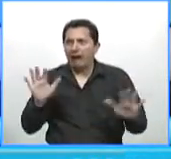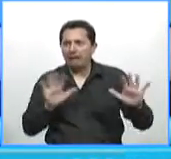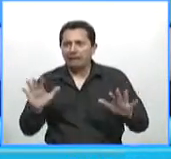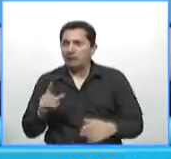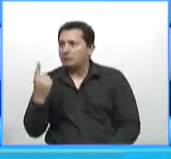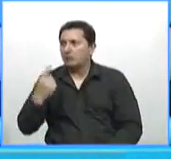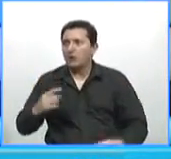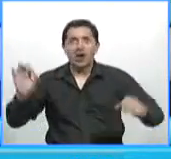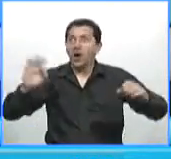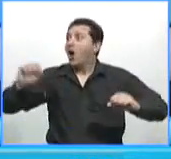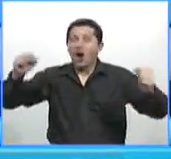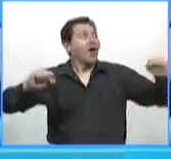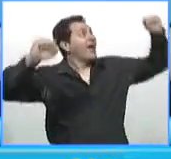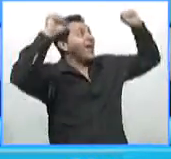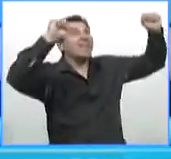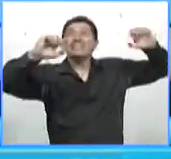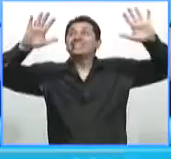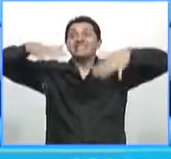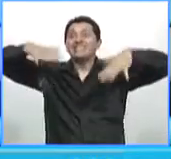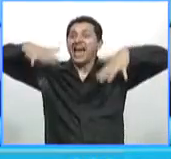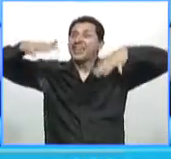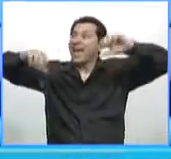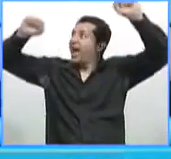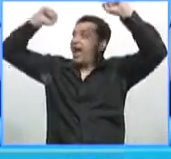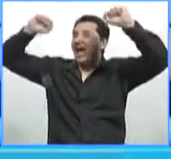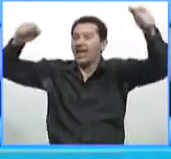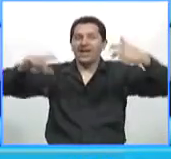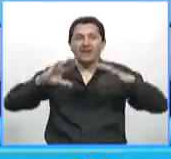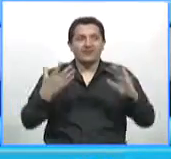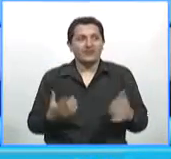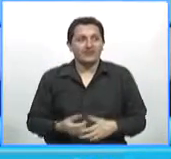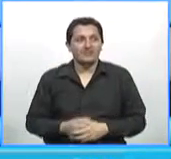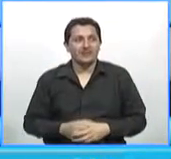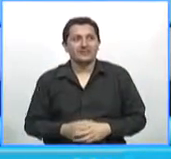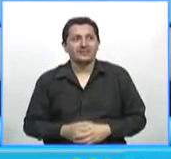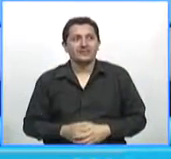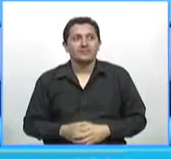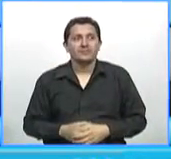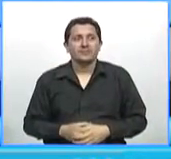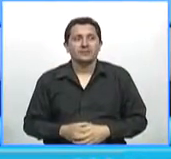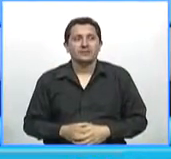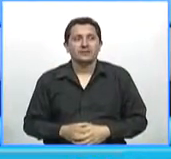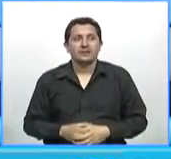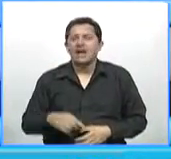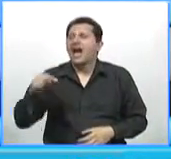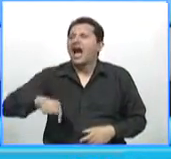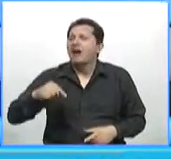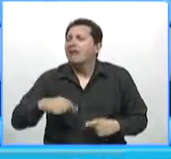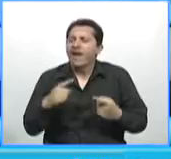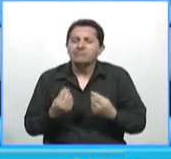das vuelta y festejas con la hinchada. Y con otra perspectiva, ¿no? Dale, tíramela. Otra perspectiva, digo, tenés. Del... Ahora... Lo que hicimos fue,